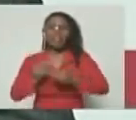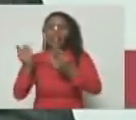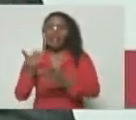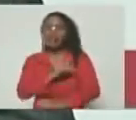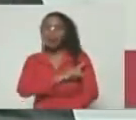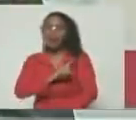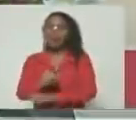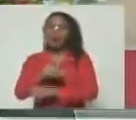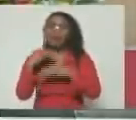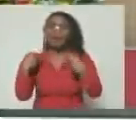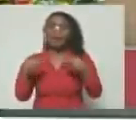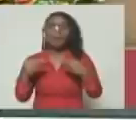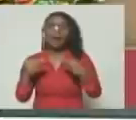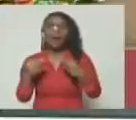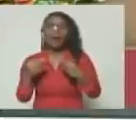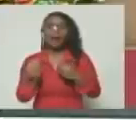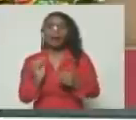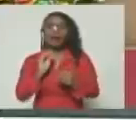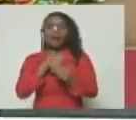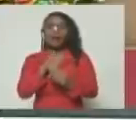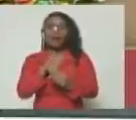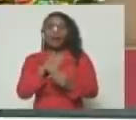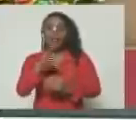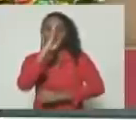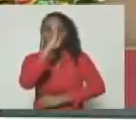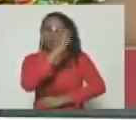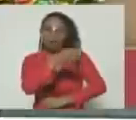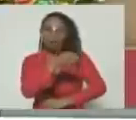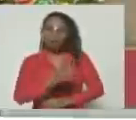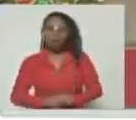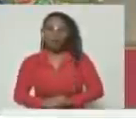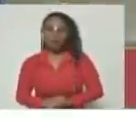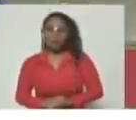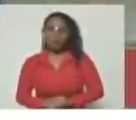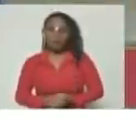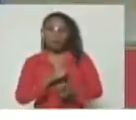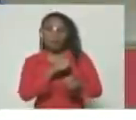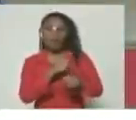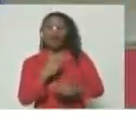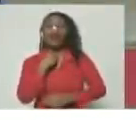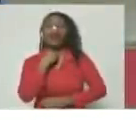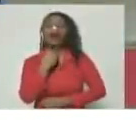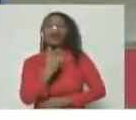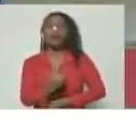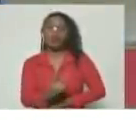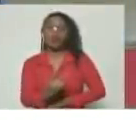su papel de intermediarios directos y si son la voz